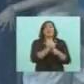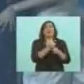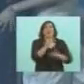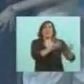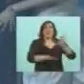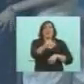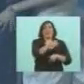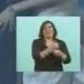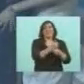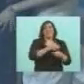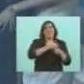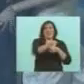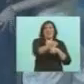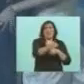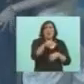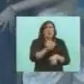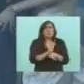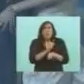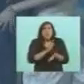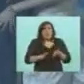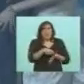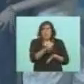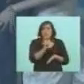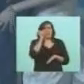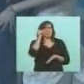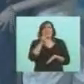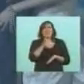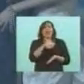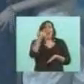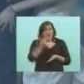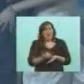emprendimiento. No es nuevo, tenemos participación